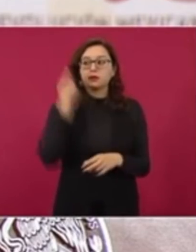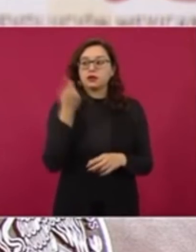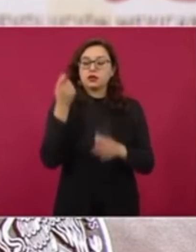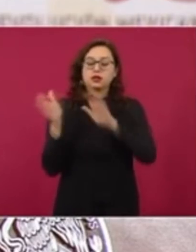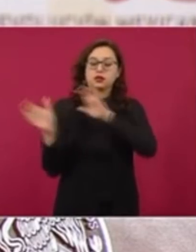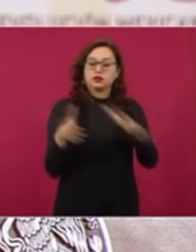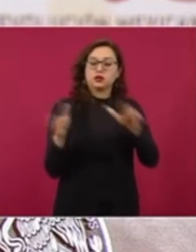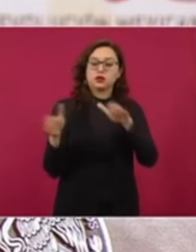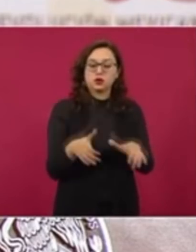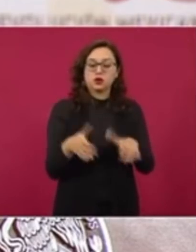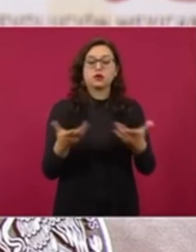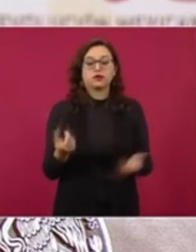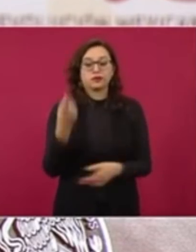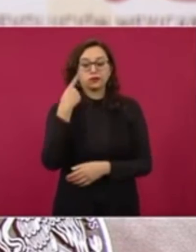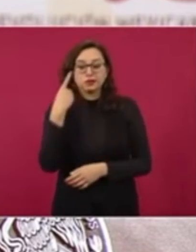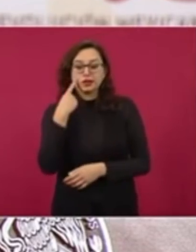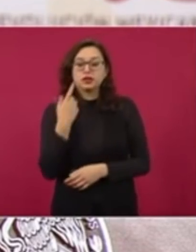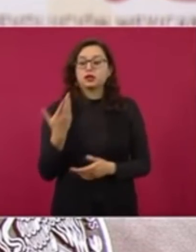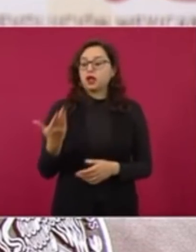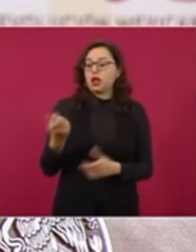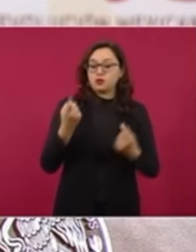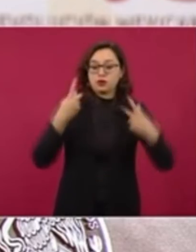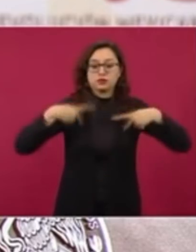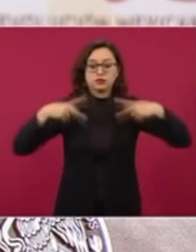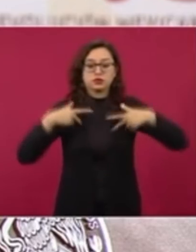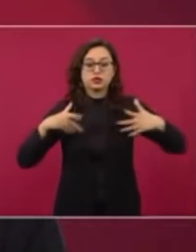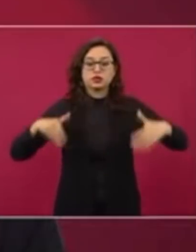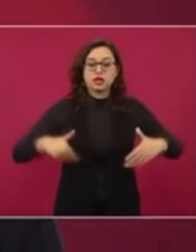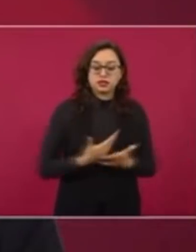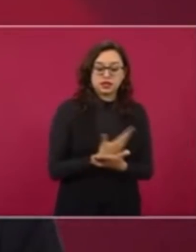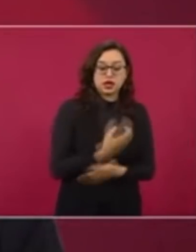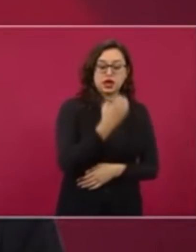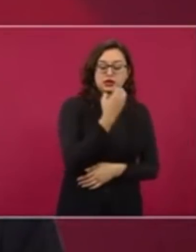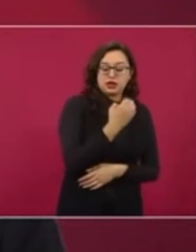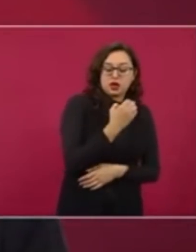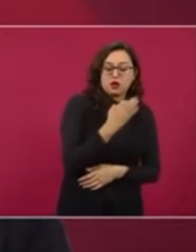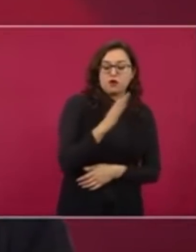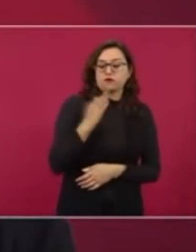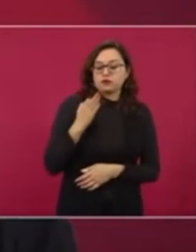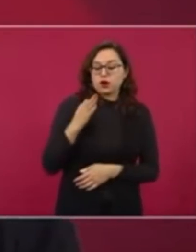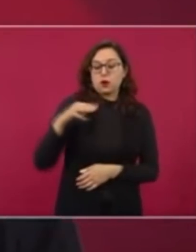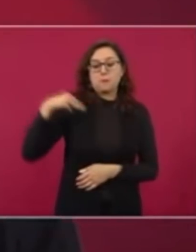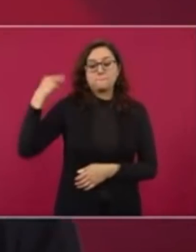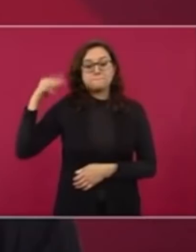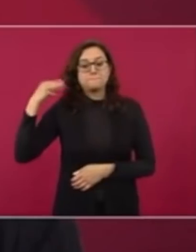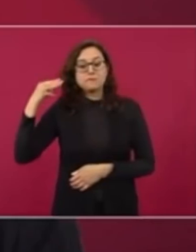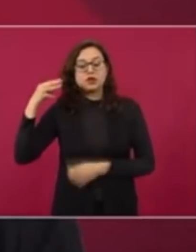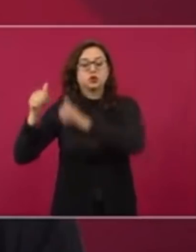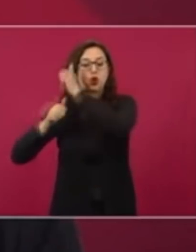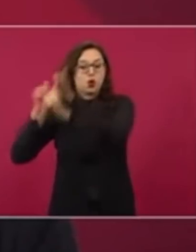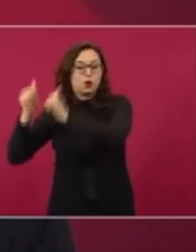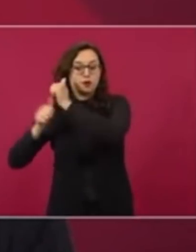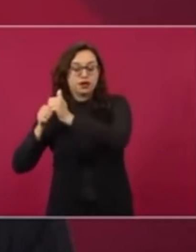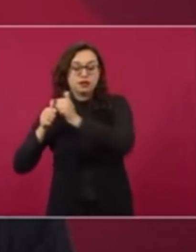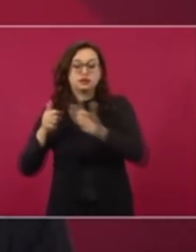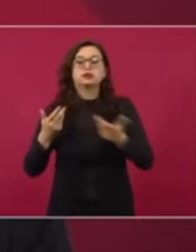quienes nacieron en enero, febrero, marzo y abril, que no se han registrado en enero, pero que hayan nacido en enero, a partir de enero o abril, su